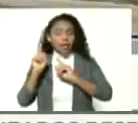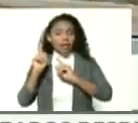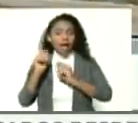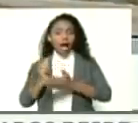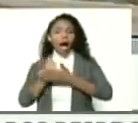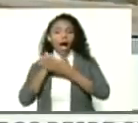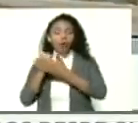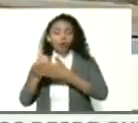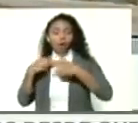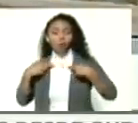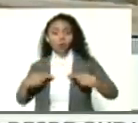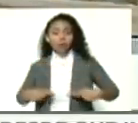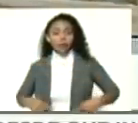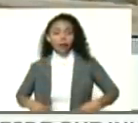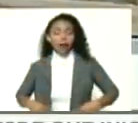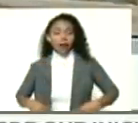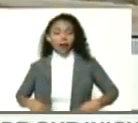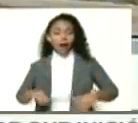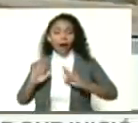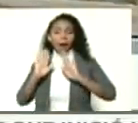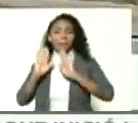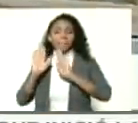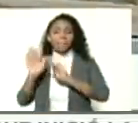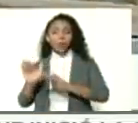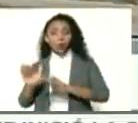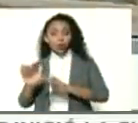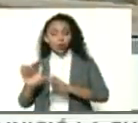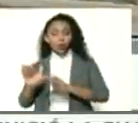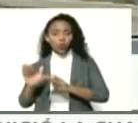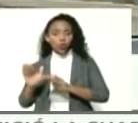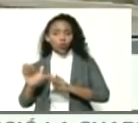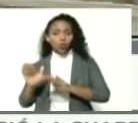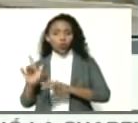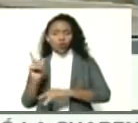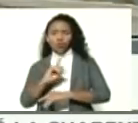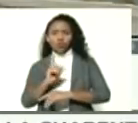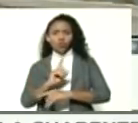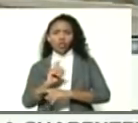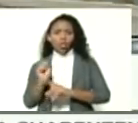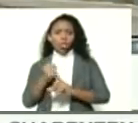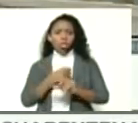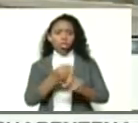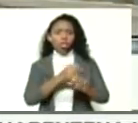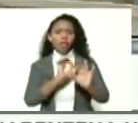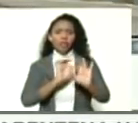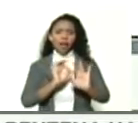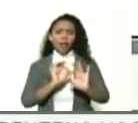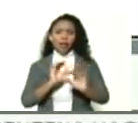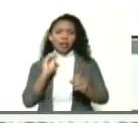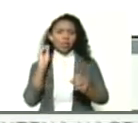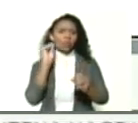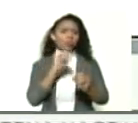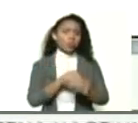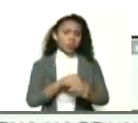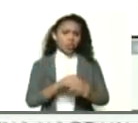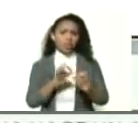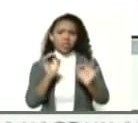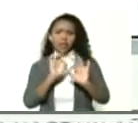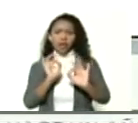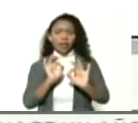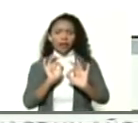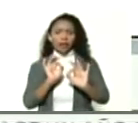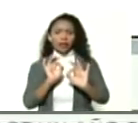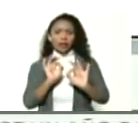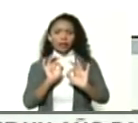ayuda humanitaria, a apoyar sin injerencia de nada, ni intervencionismo de